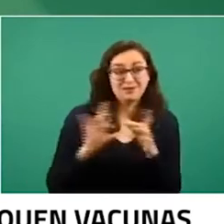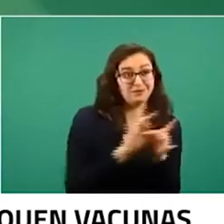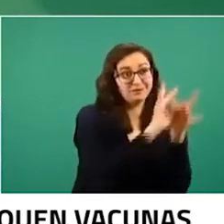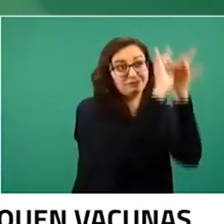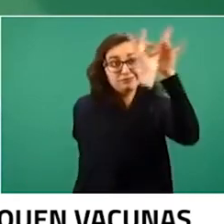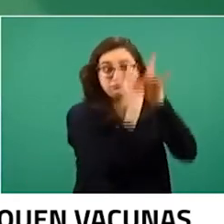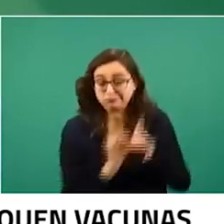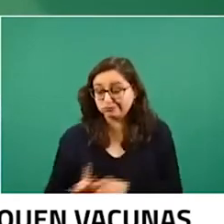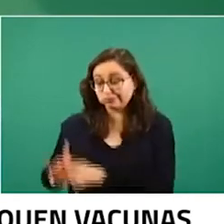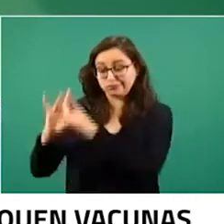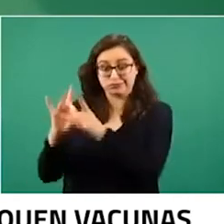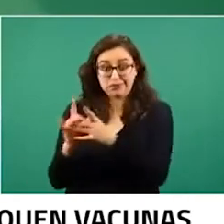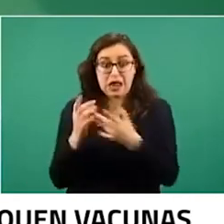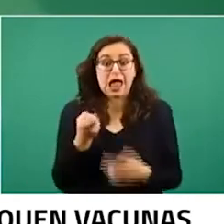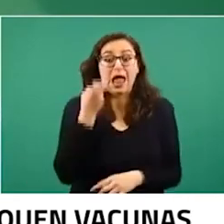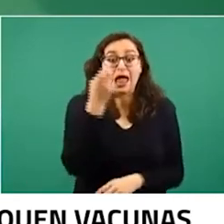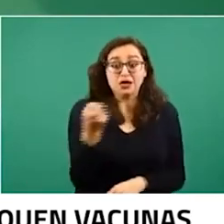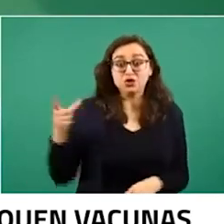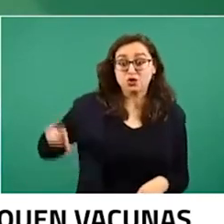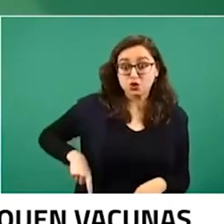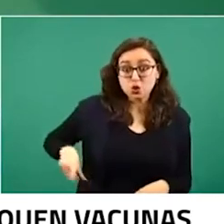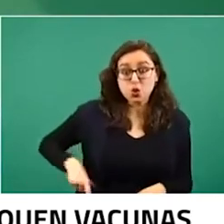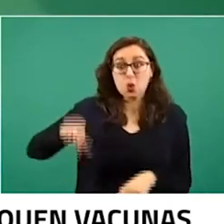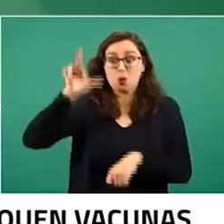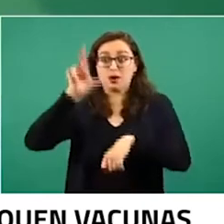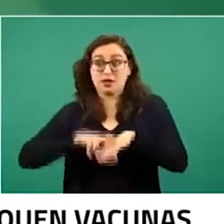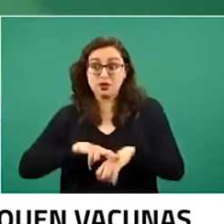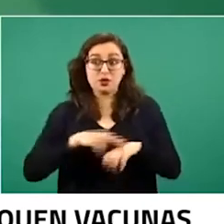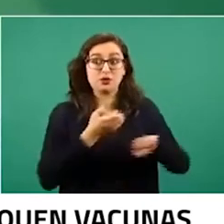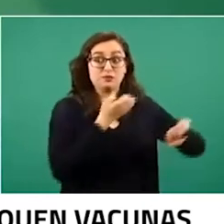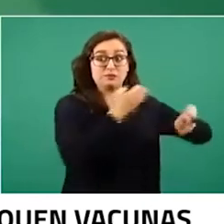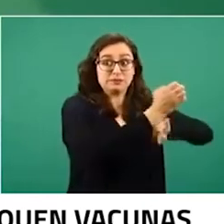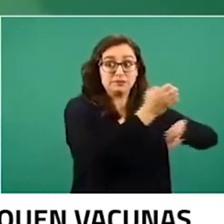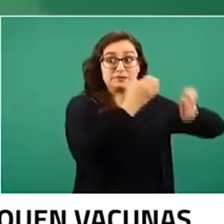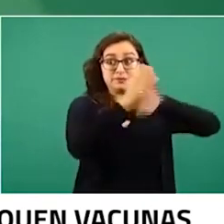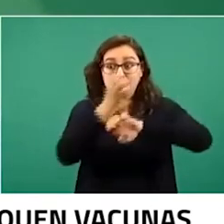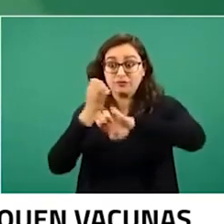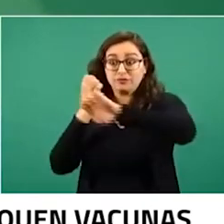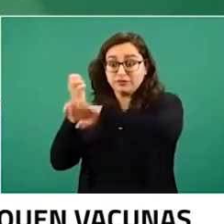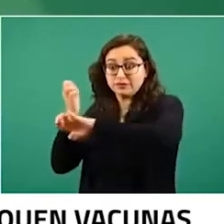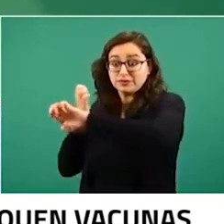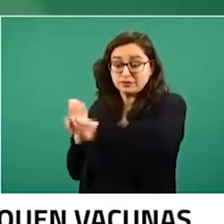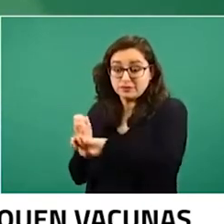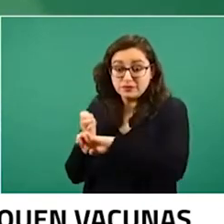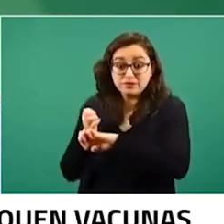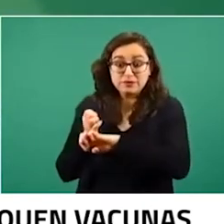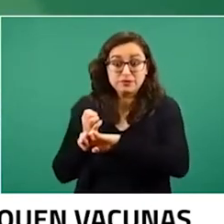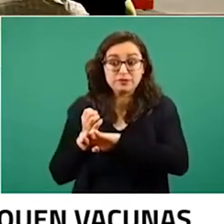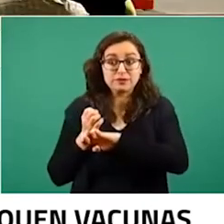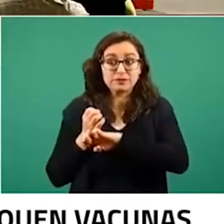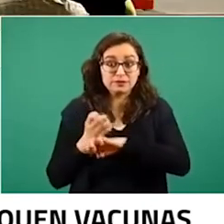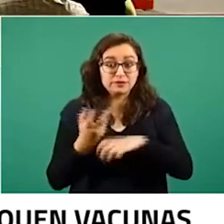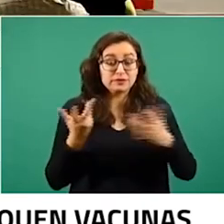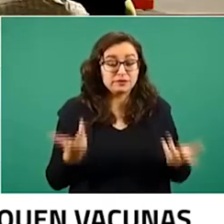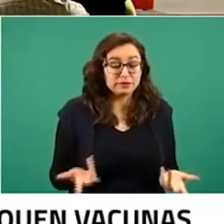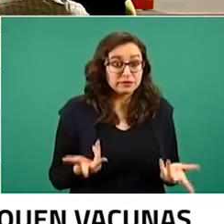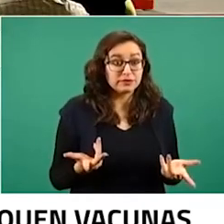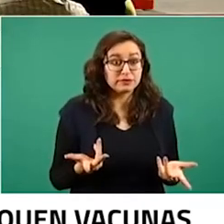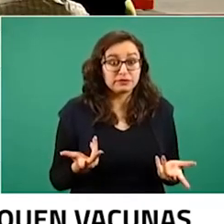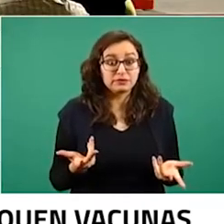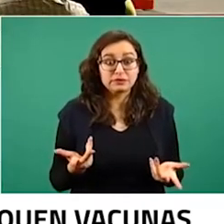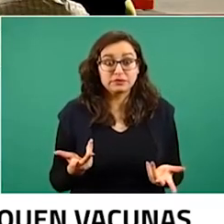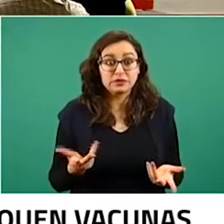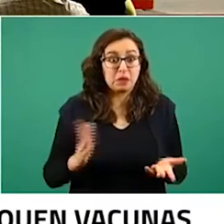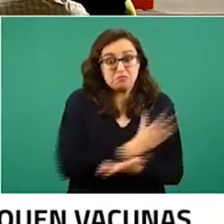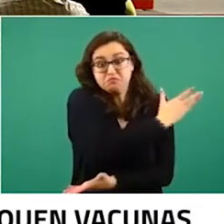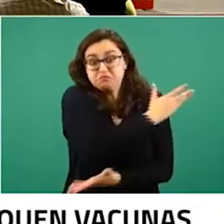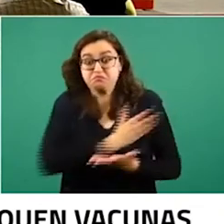ser útil. ¿Qué tal si en un Estado ahora fueran los municipios los que quieren comprar